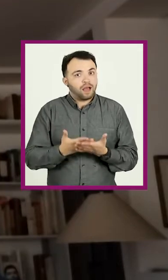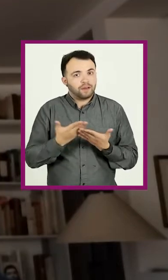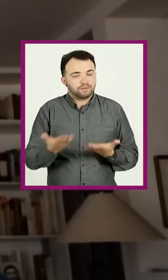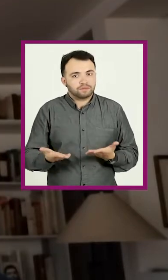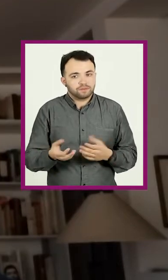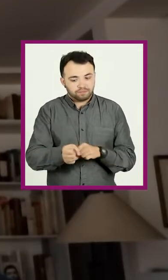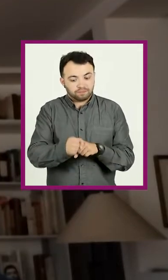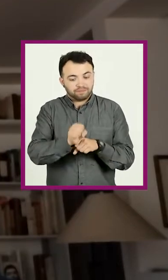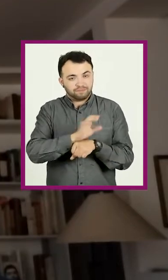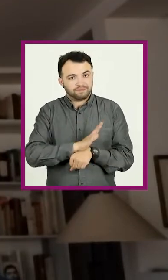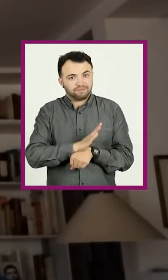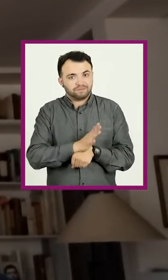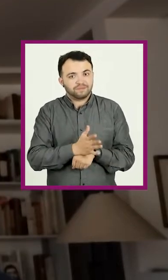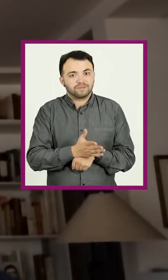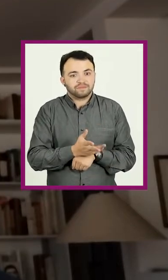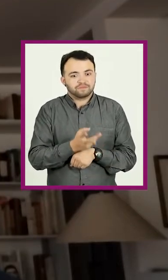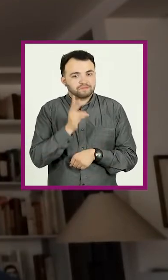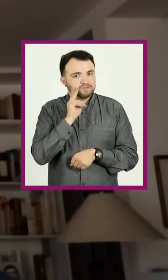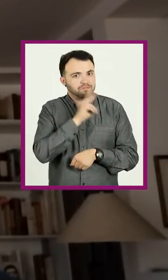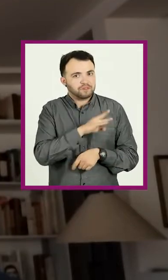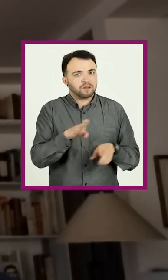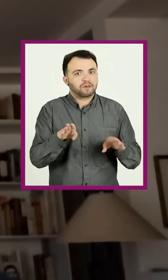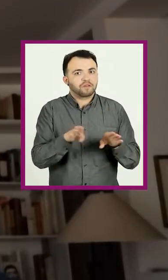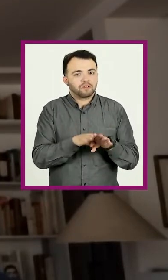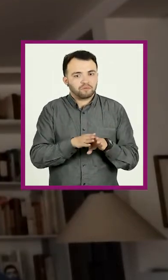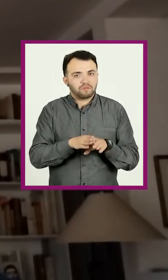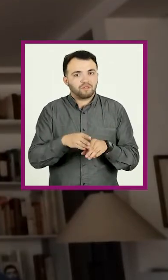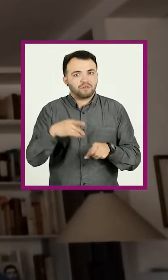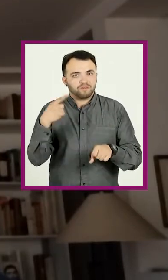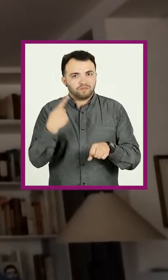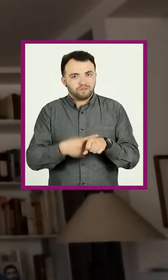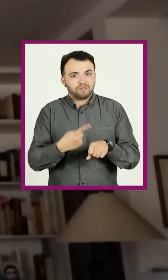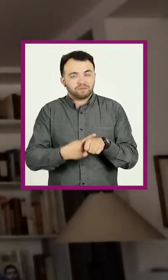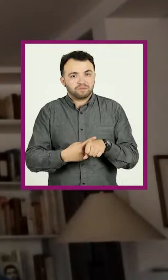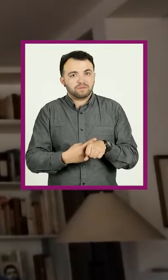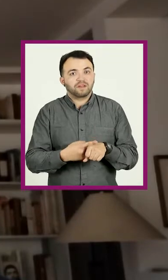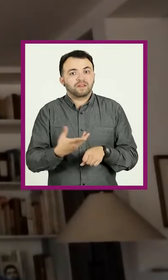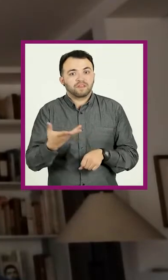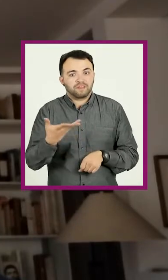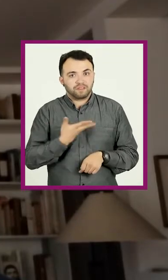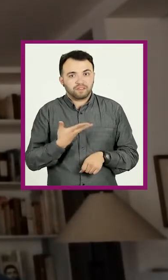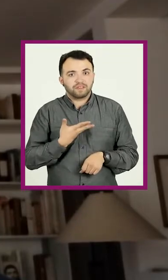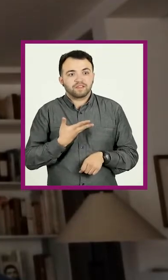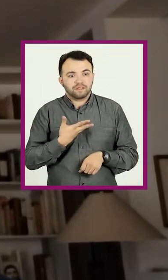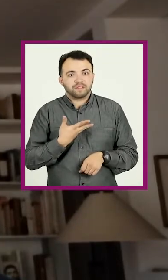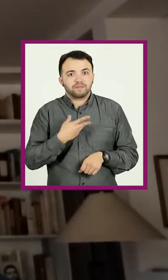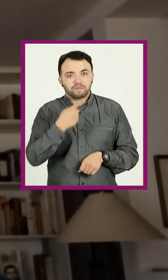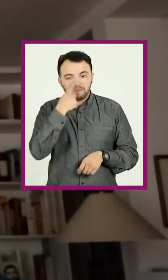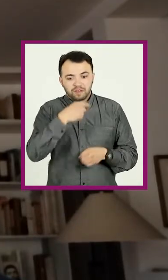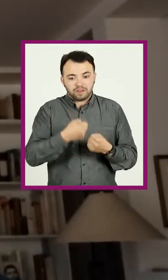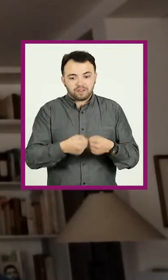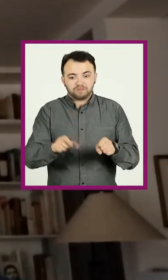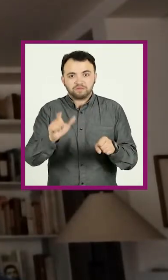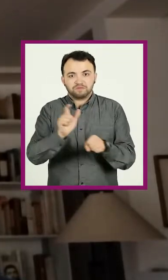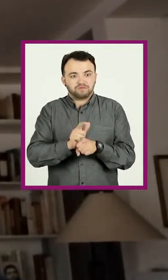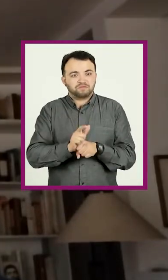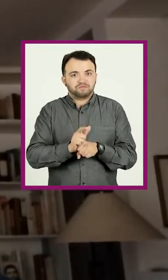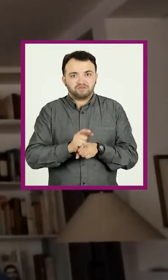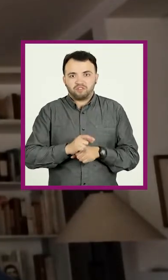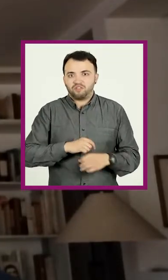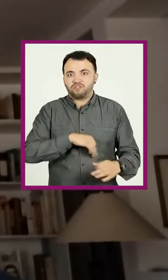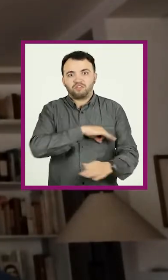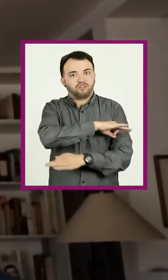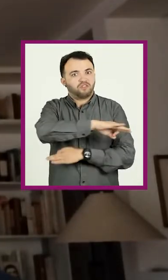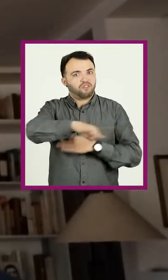COVID-19 nos ha hecho ver que las enfermedades, o muchas de ellas, tienen un carácter social.